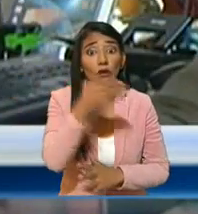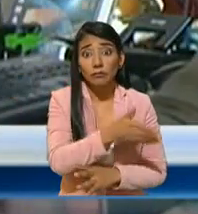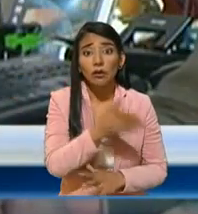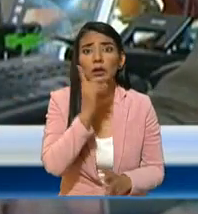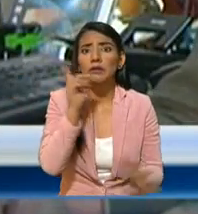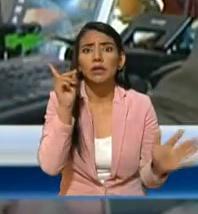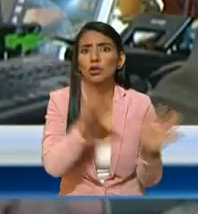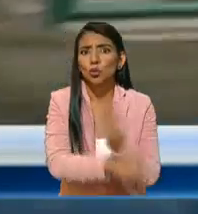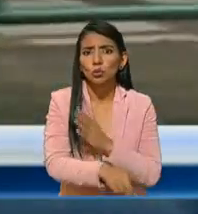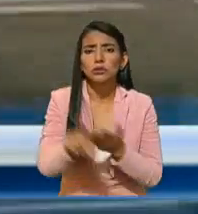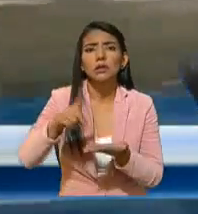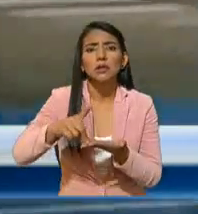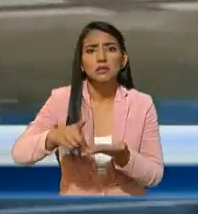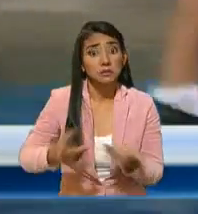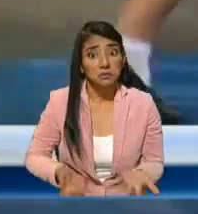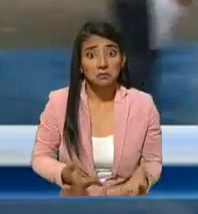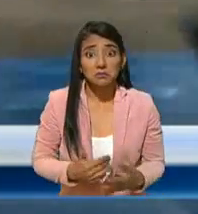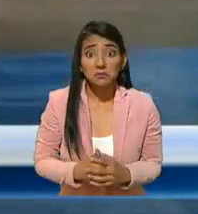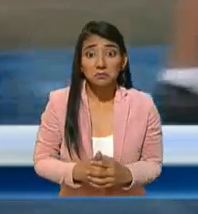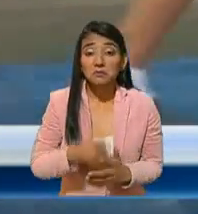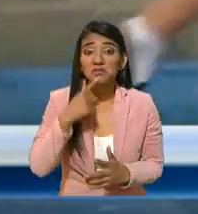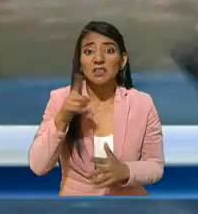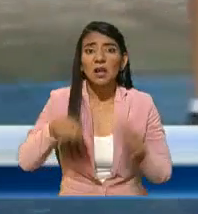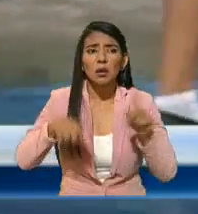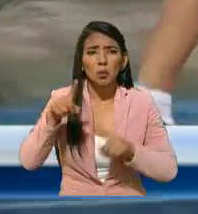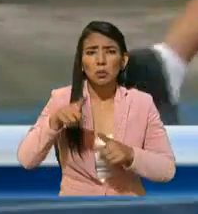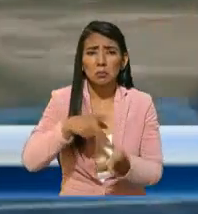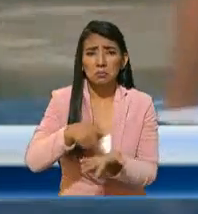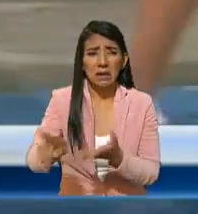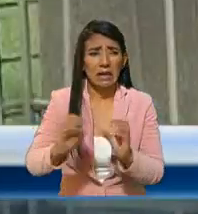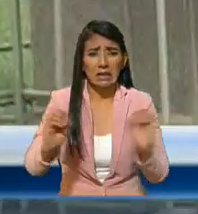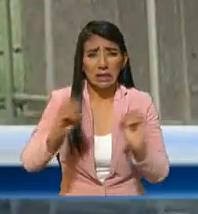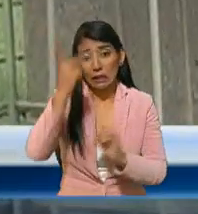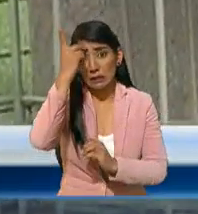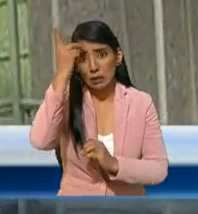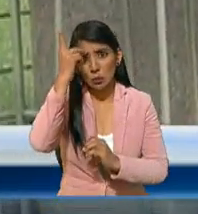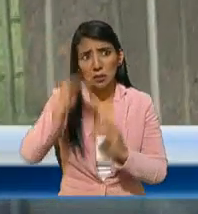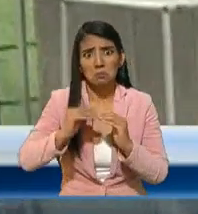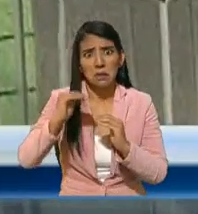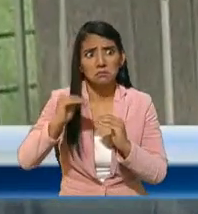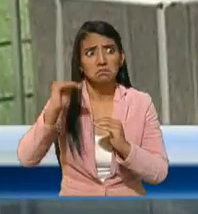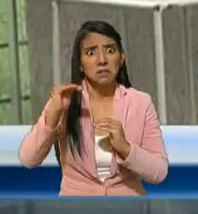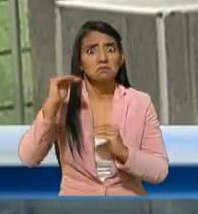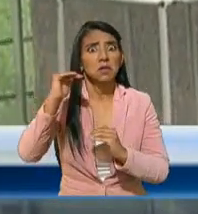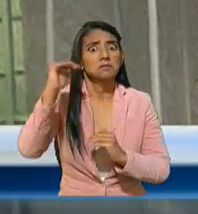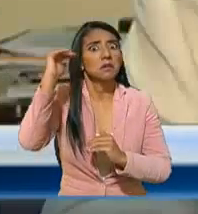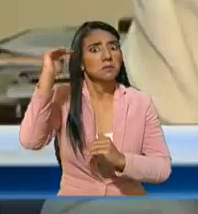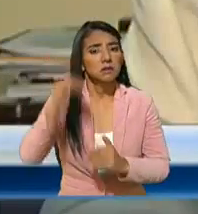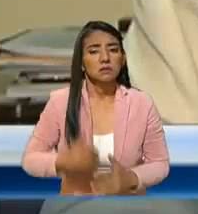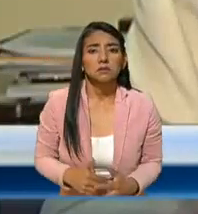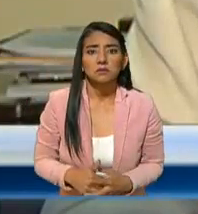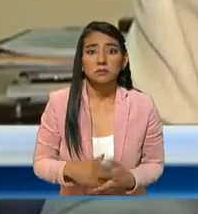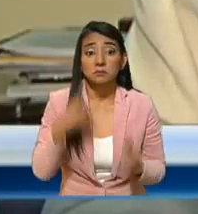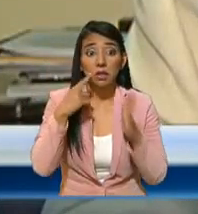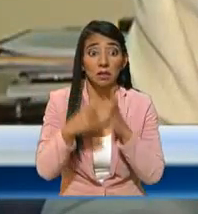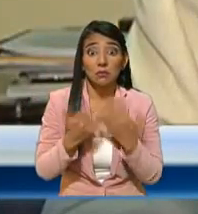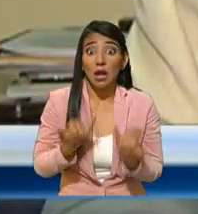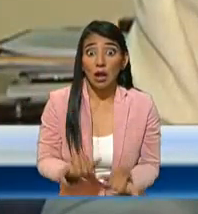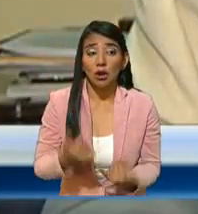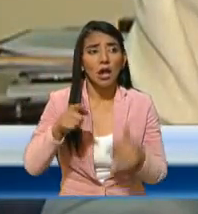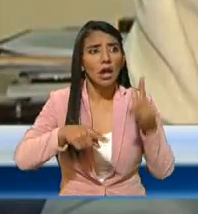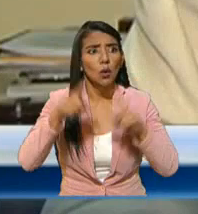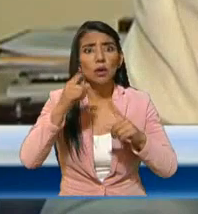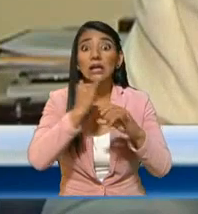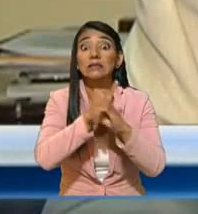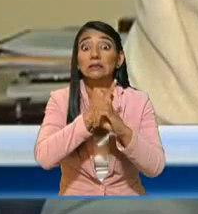denuncio al distrito. Y que el porcentaje de morosidad es elevado y que sigue incrementándose. En este momento hay instituciones con